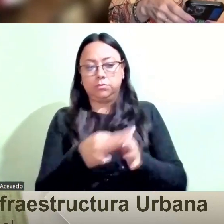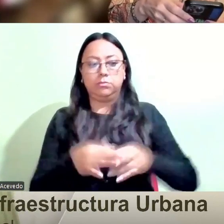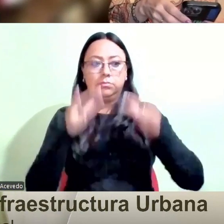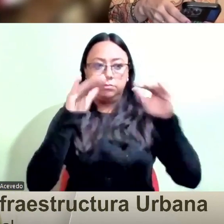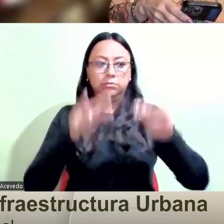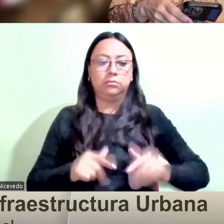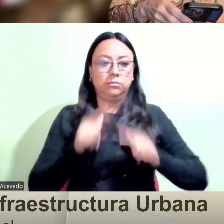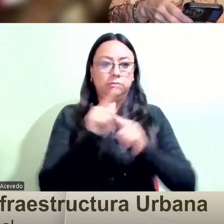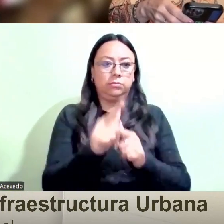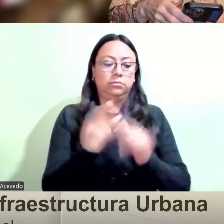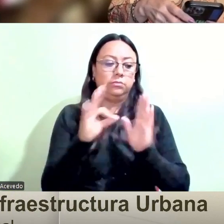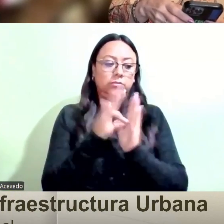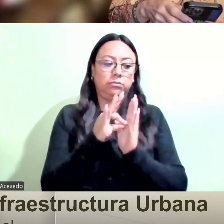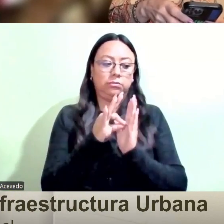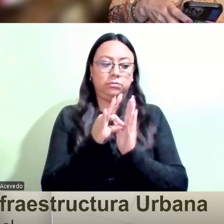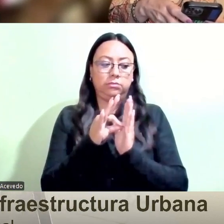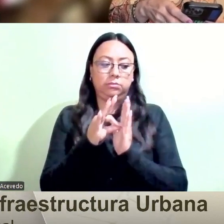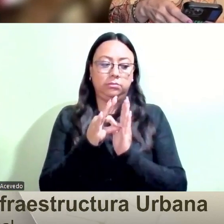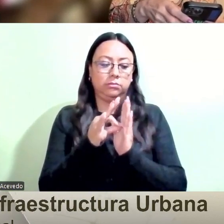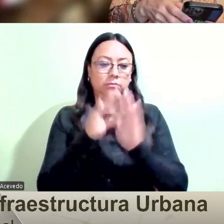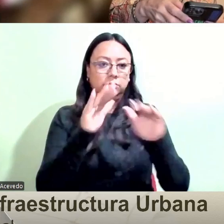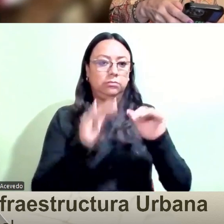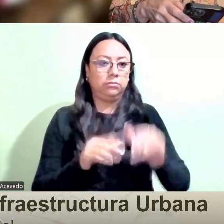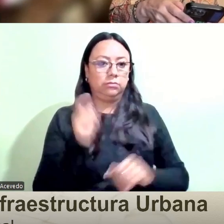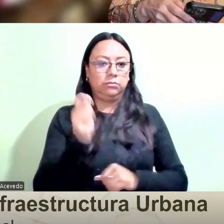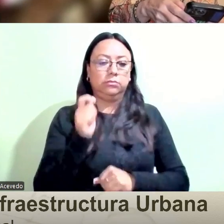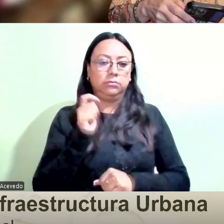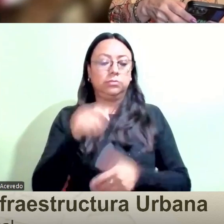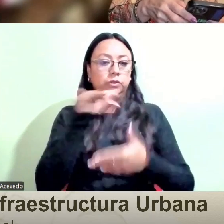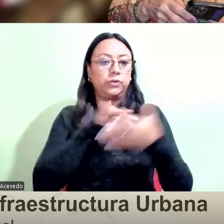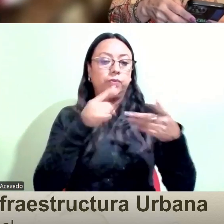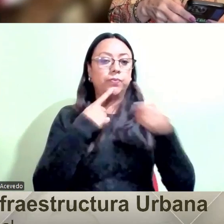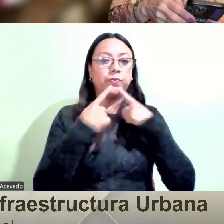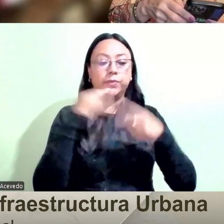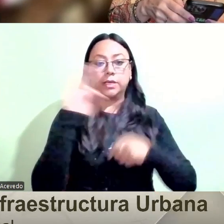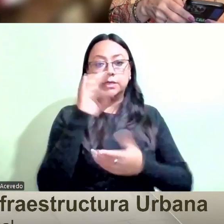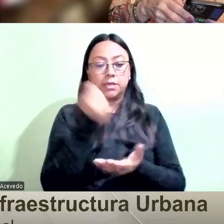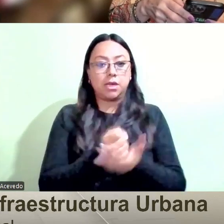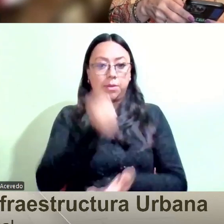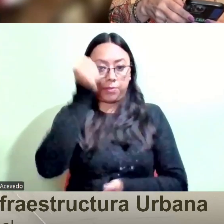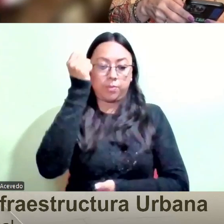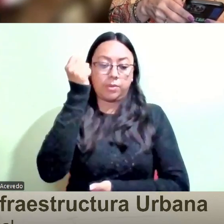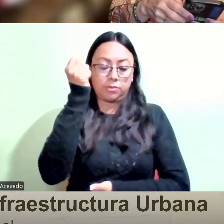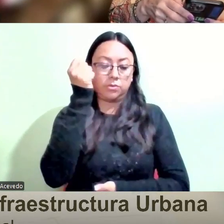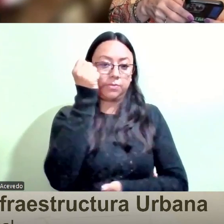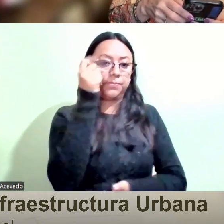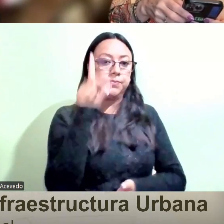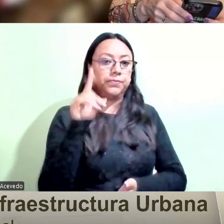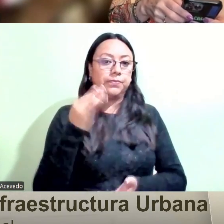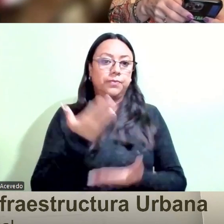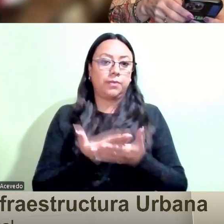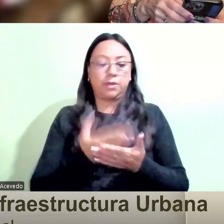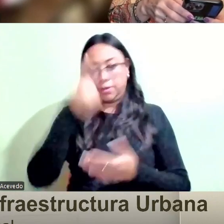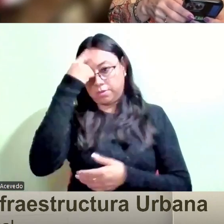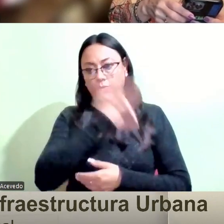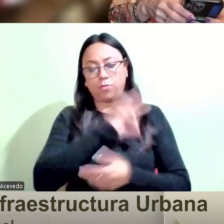día, pasamos al punto subsecuente, el cual consiste en la lectura, discusión y en su caso aprobación del dictamen mediante el cual se aprueba una iniciativa